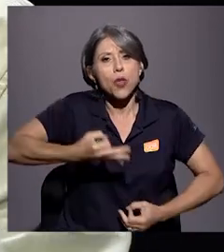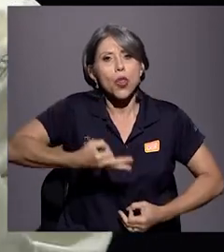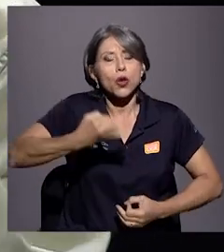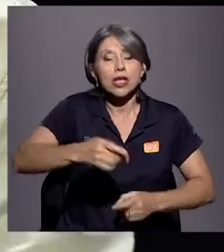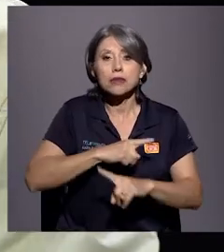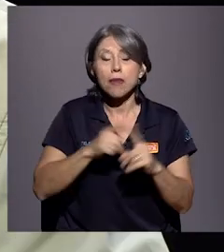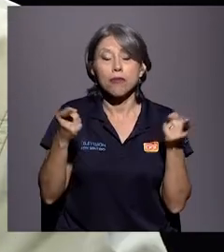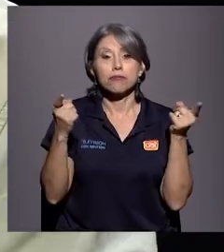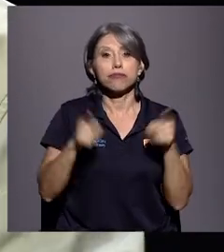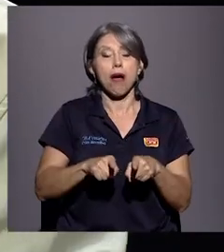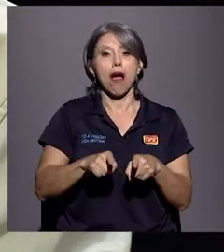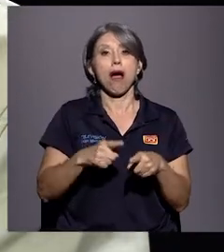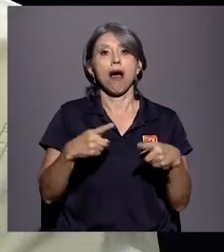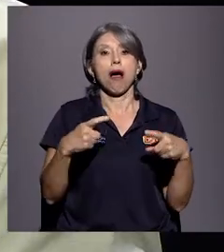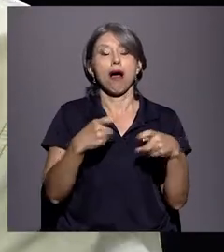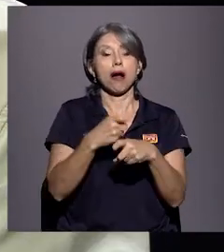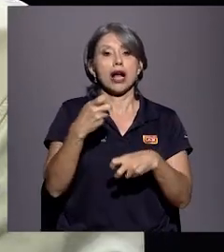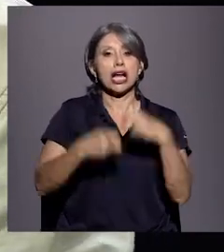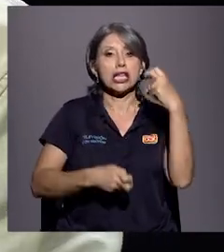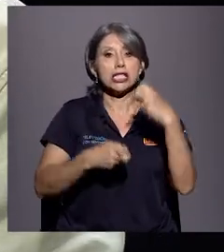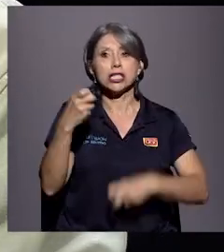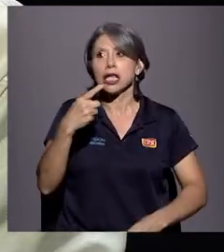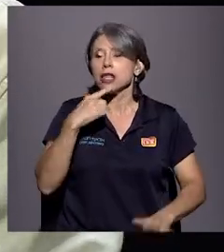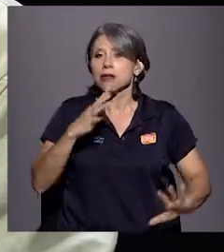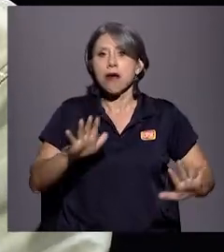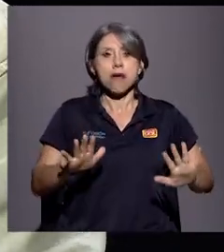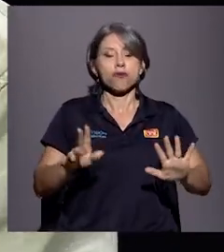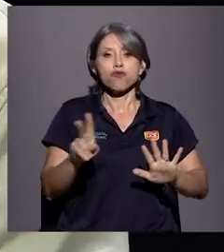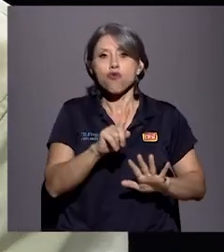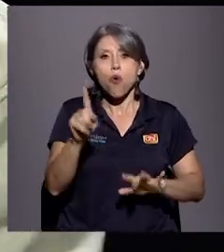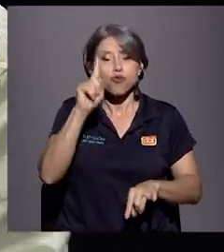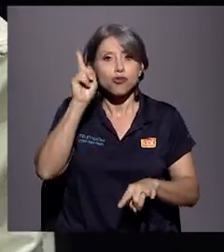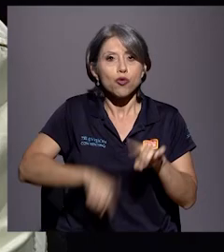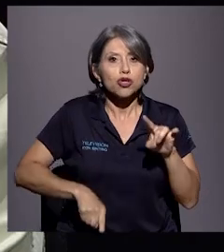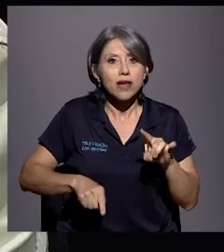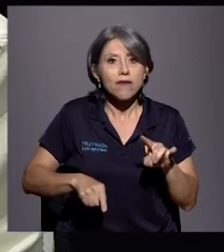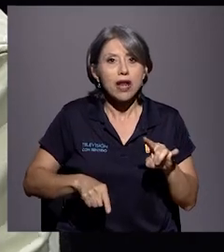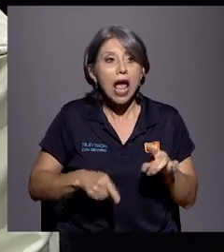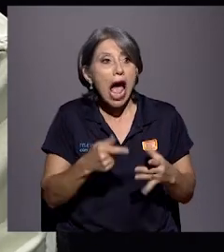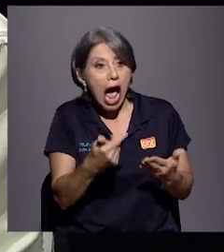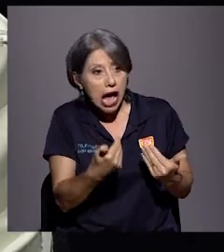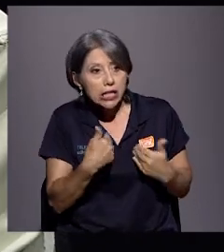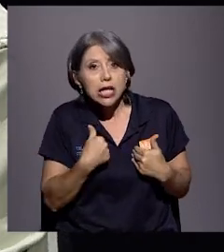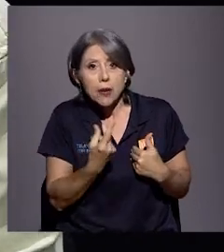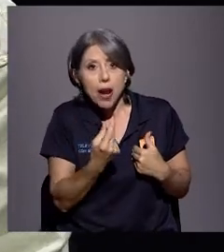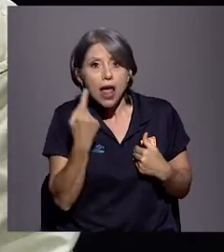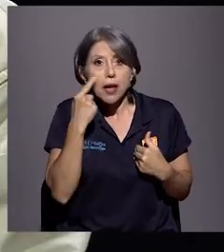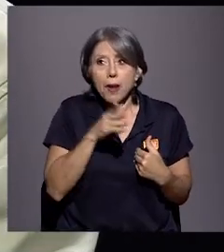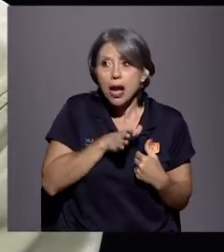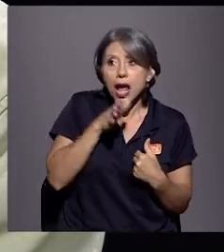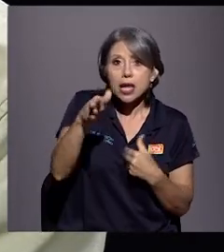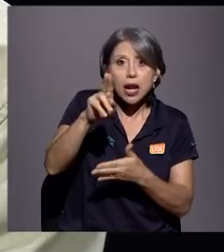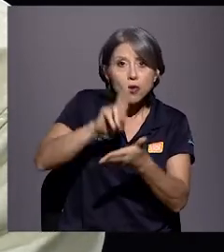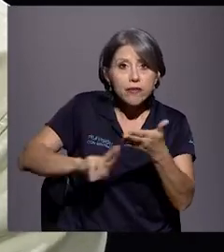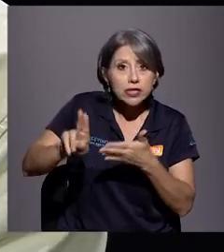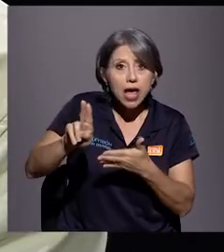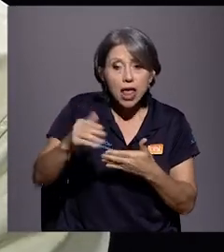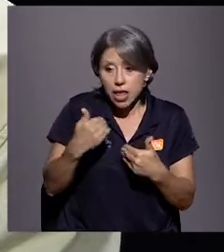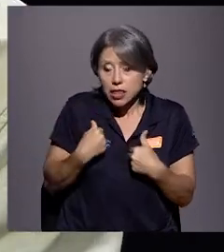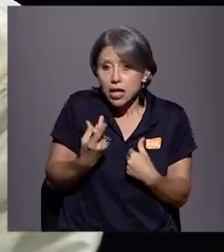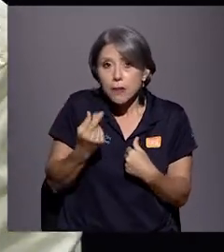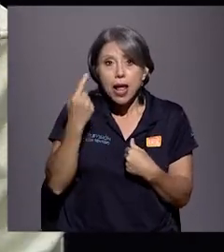la crisis viene y dice, no, no es posible, tú tienes que, si tienes plata vas a la universidad, si tienes plata